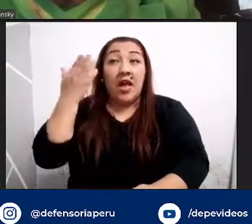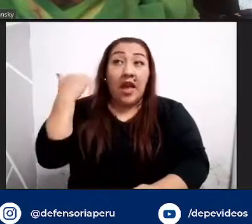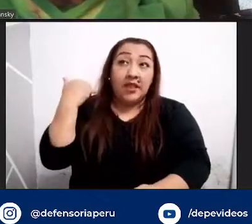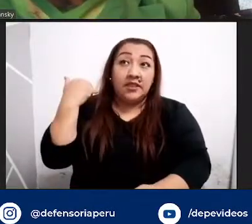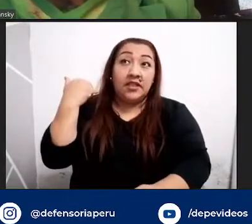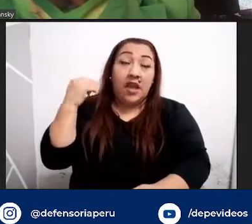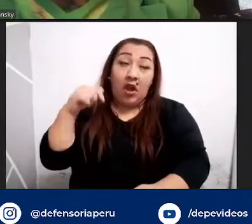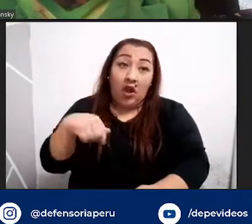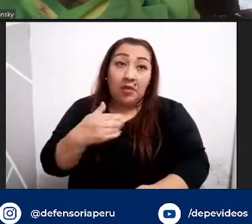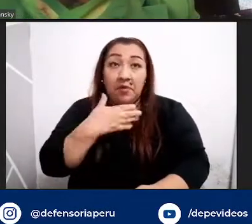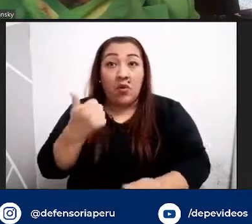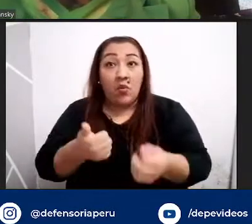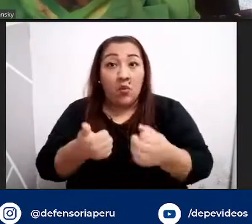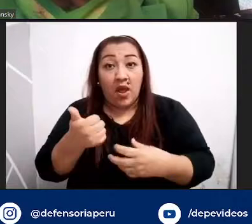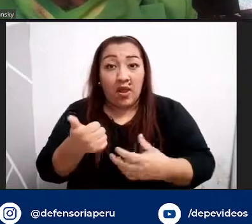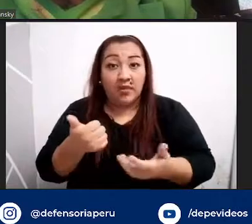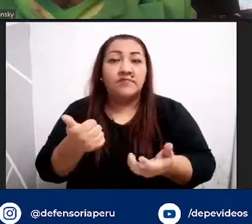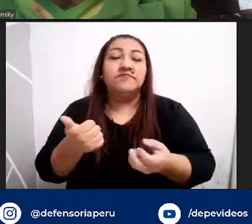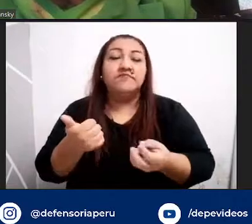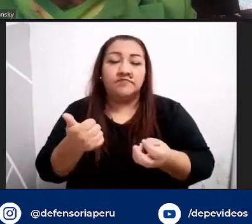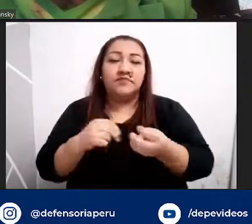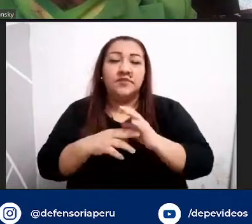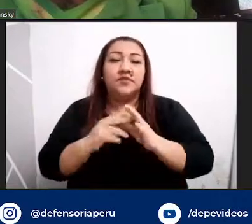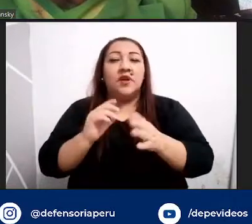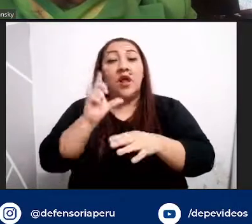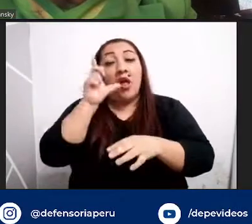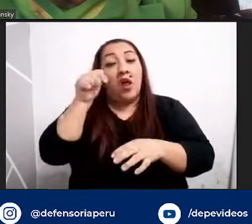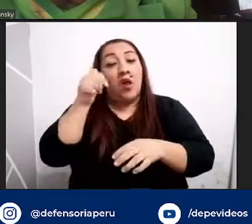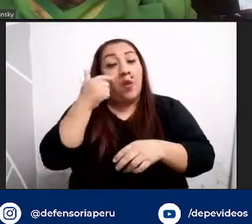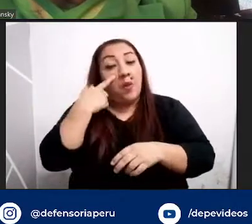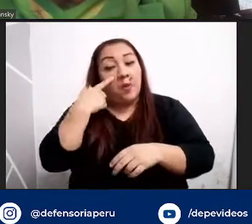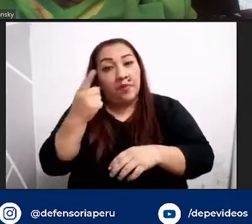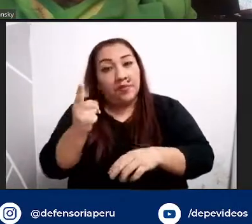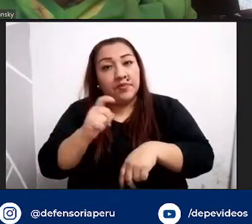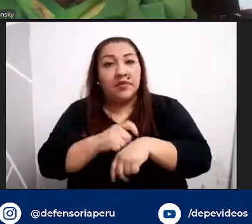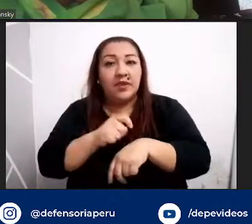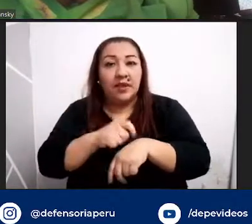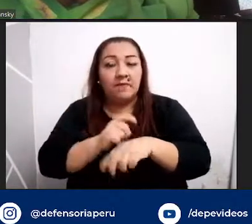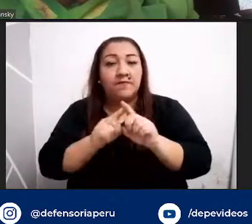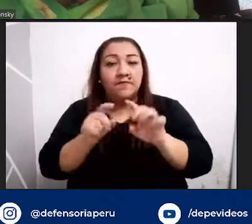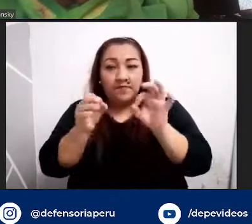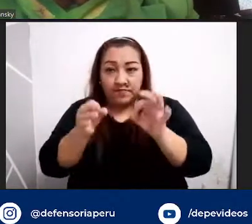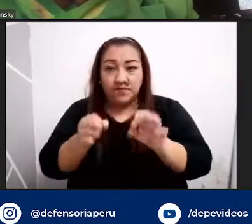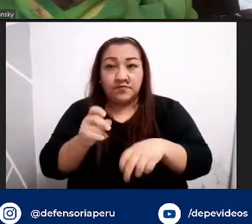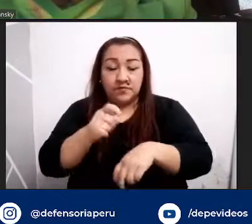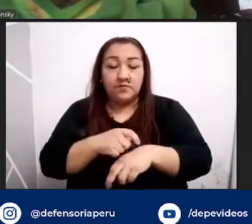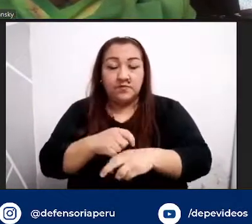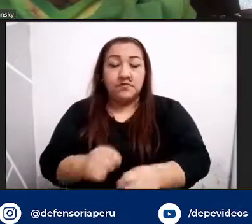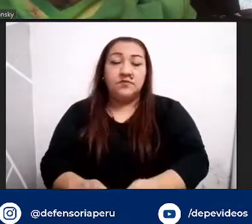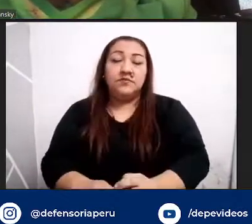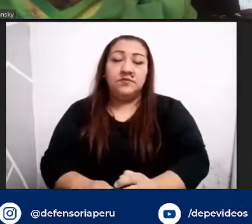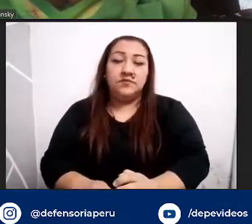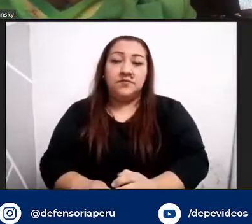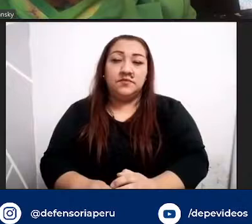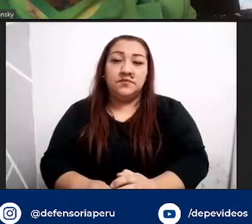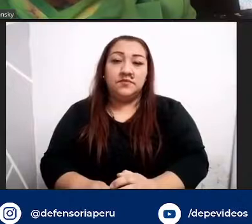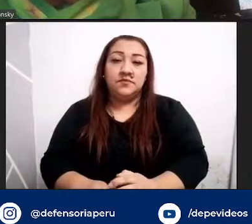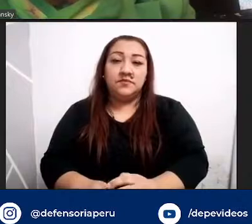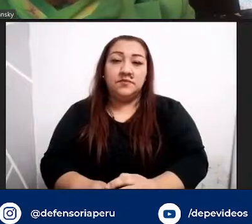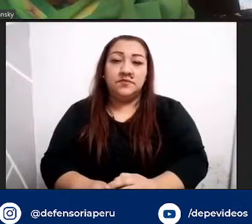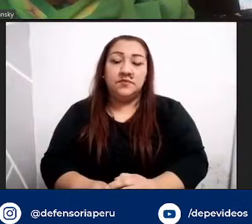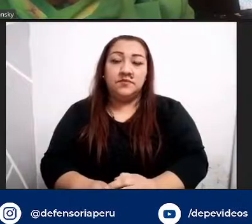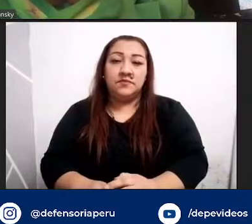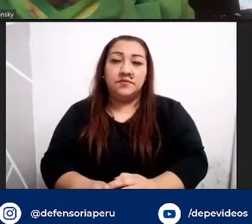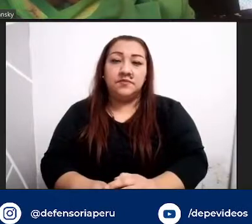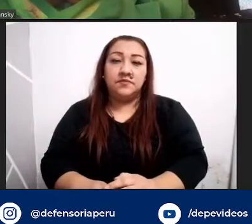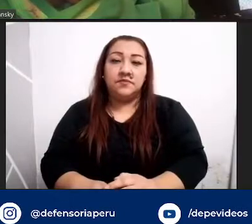la pandemia, la contestará el tiempo. Pero lo que es seguro es que en ese tiempo y en este tiempo tenemos un